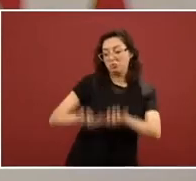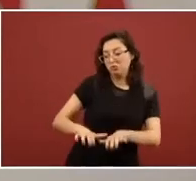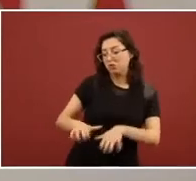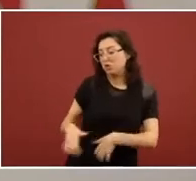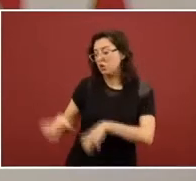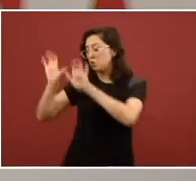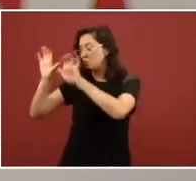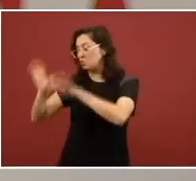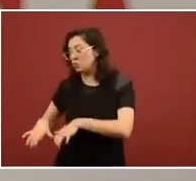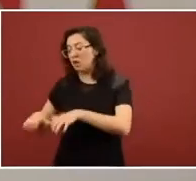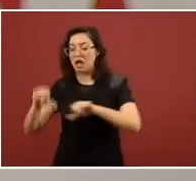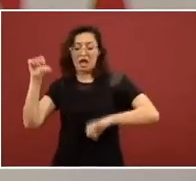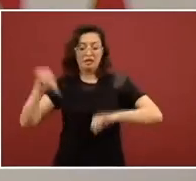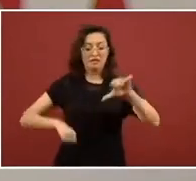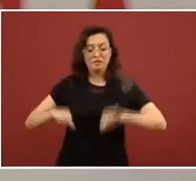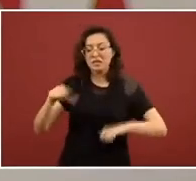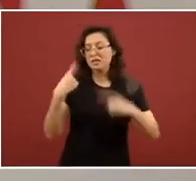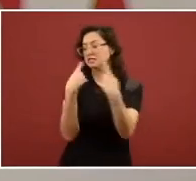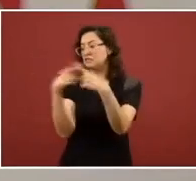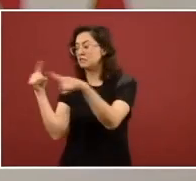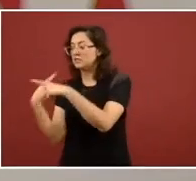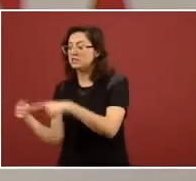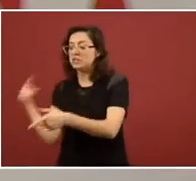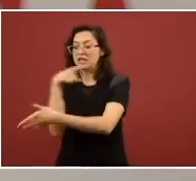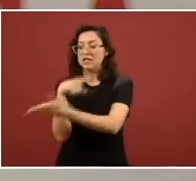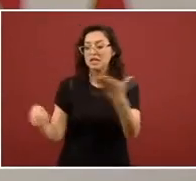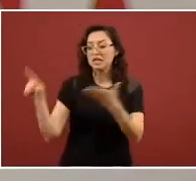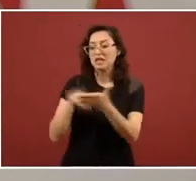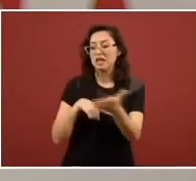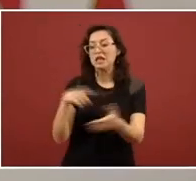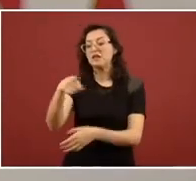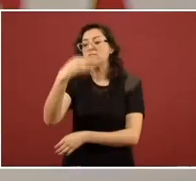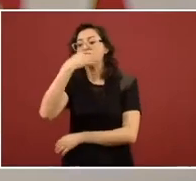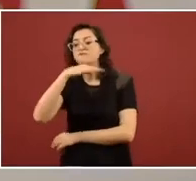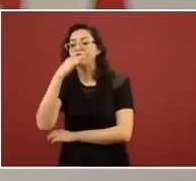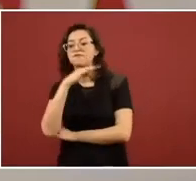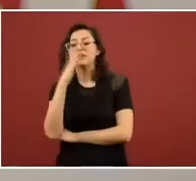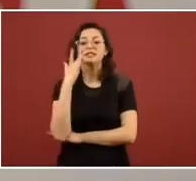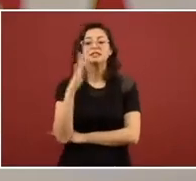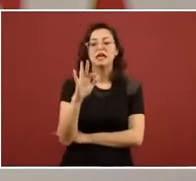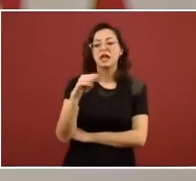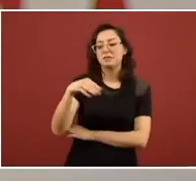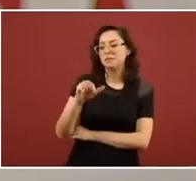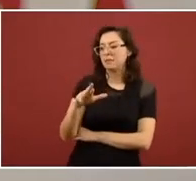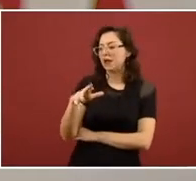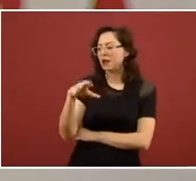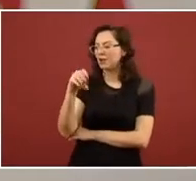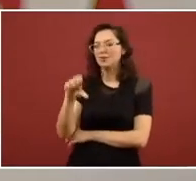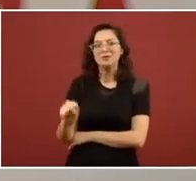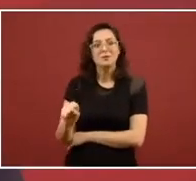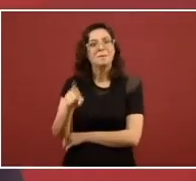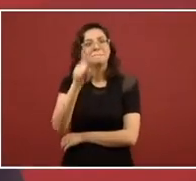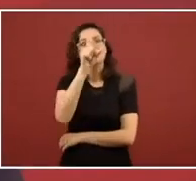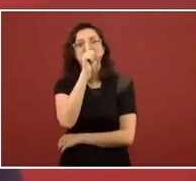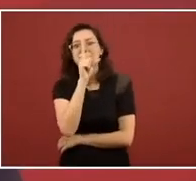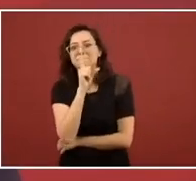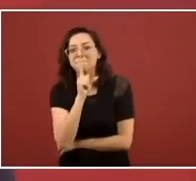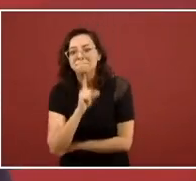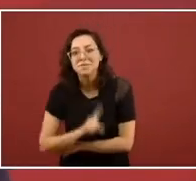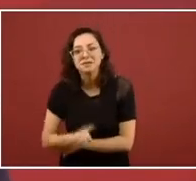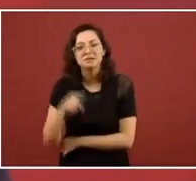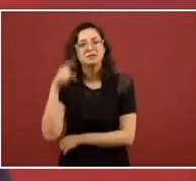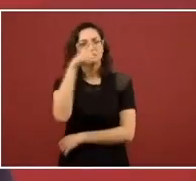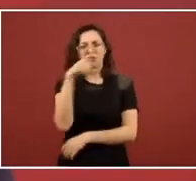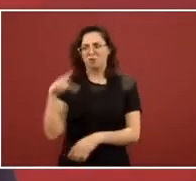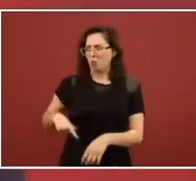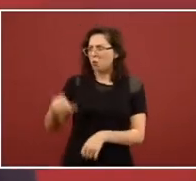cancelar distintas actividades, en particular la Feria de San Marcos, en el caso de Aguascalientes, falso, el gobernador ratificó que era